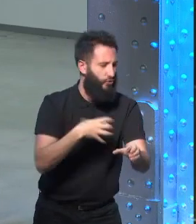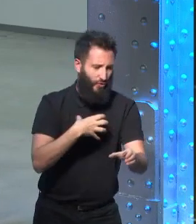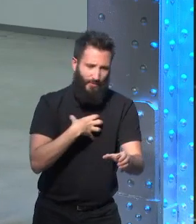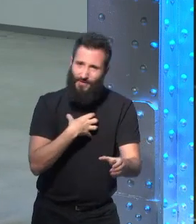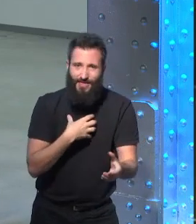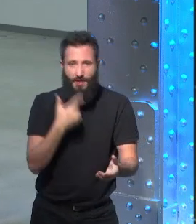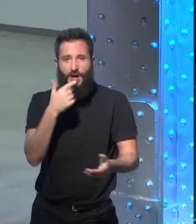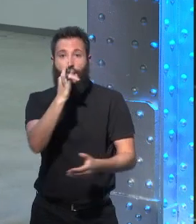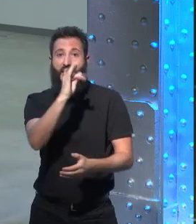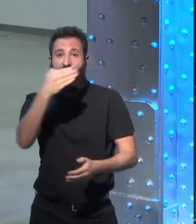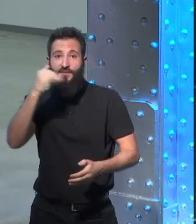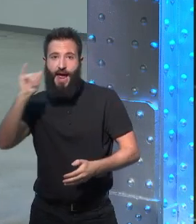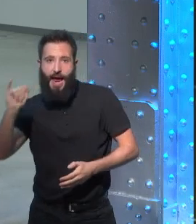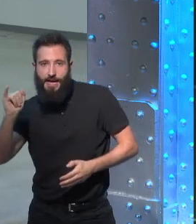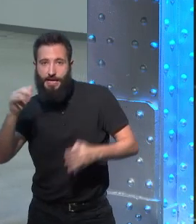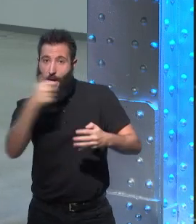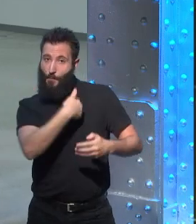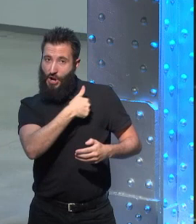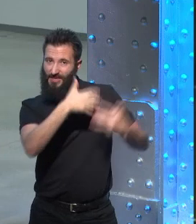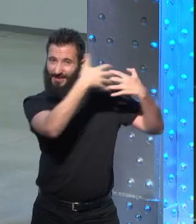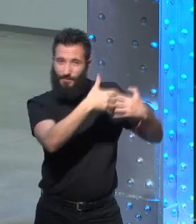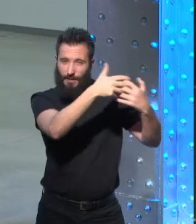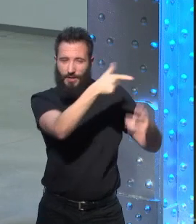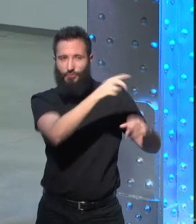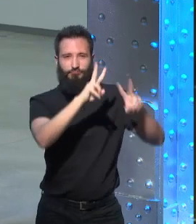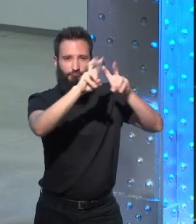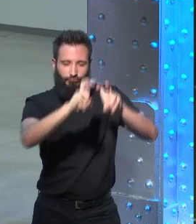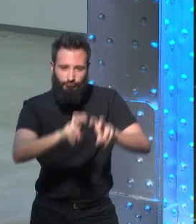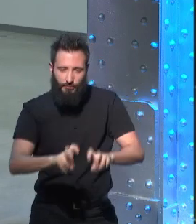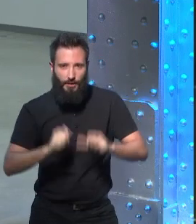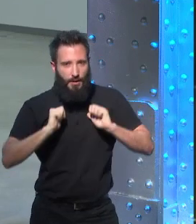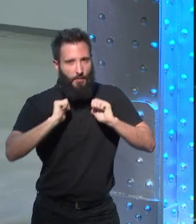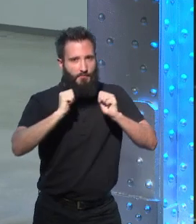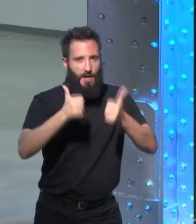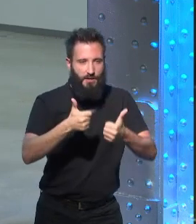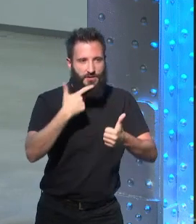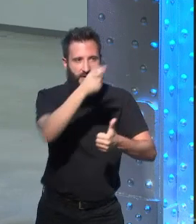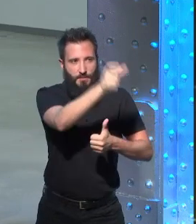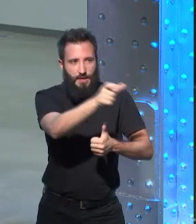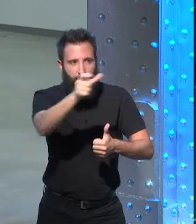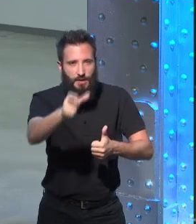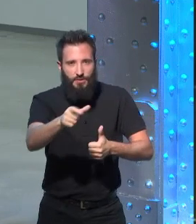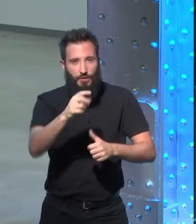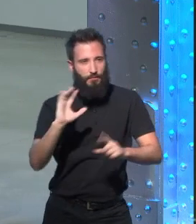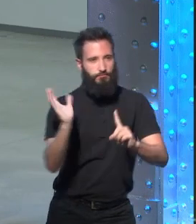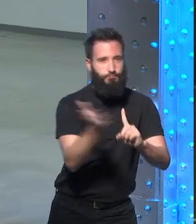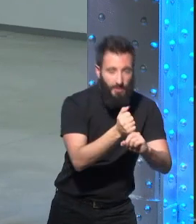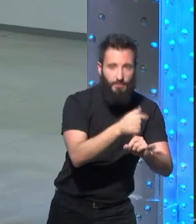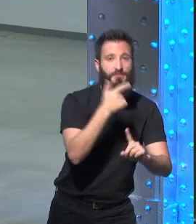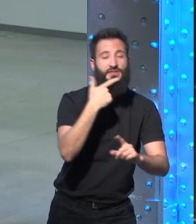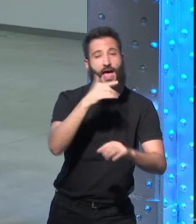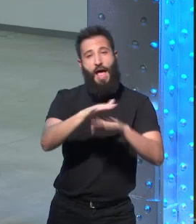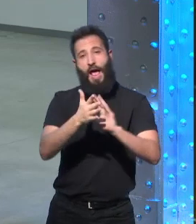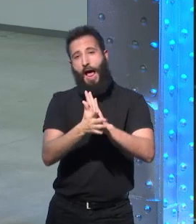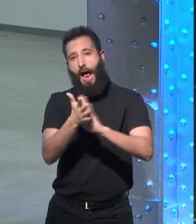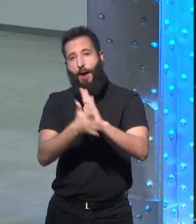el FBI inició una investigación, identificó una persona, habló de otros 2 amigos que eran la red que habían